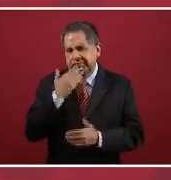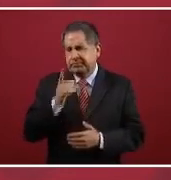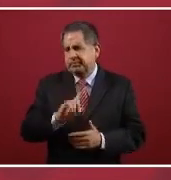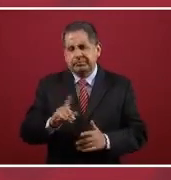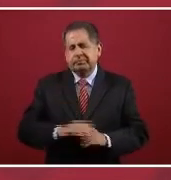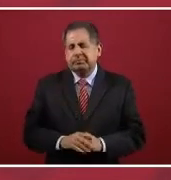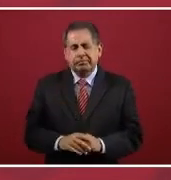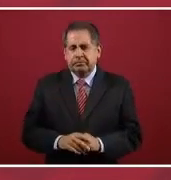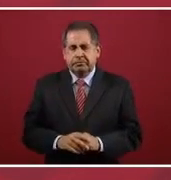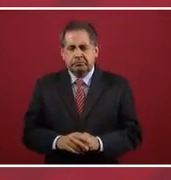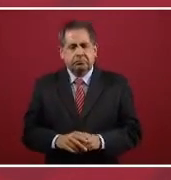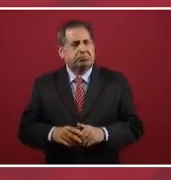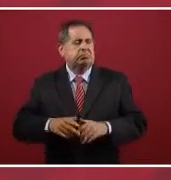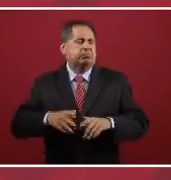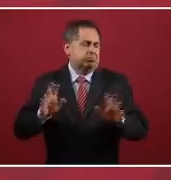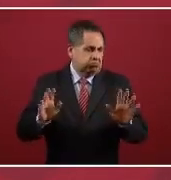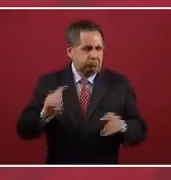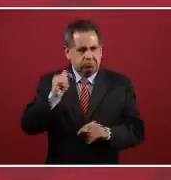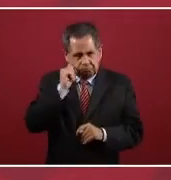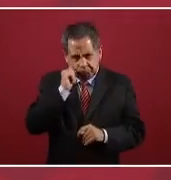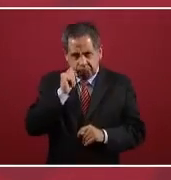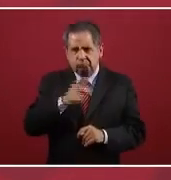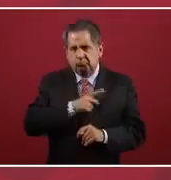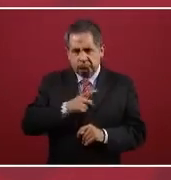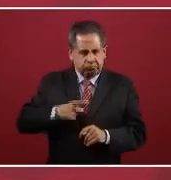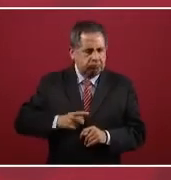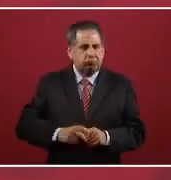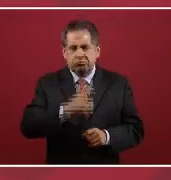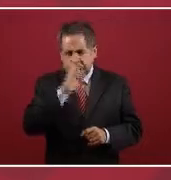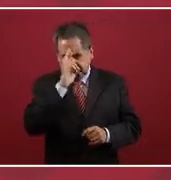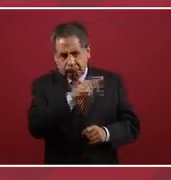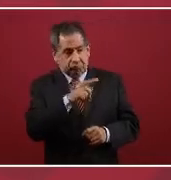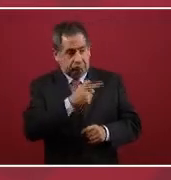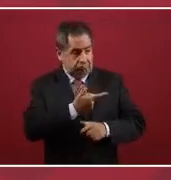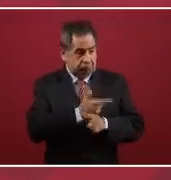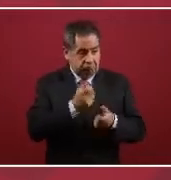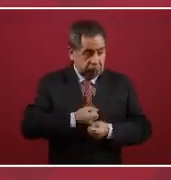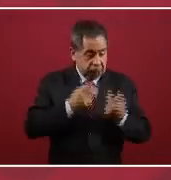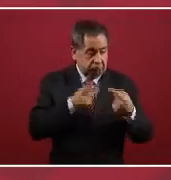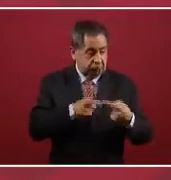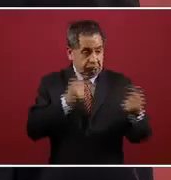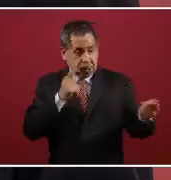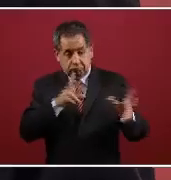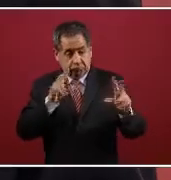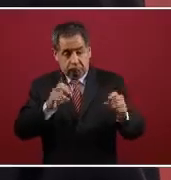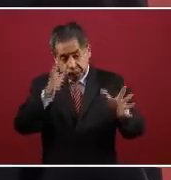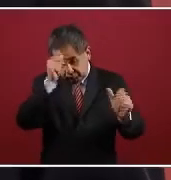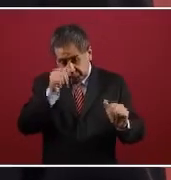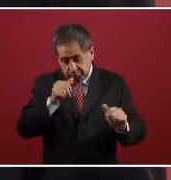Sin embargo, vamos nosotros a respetar el derecho a disentir